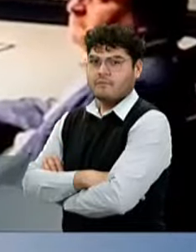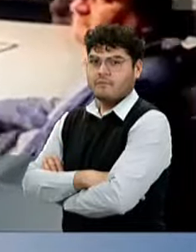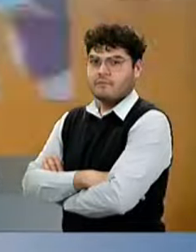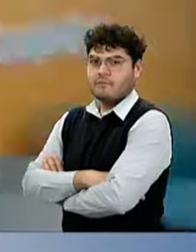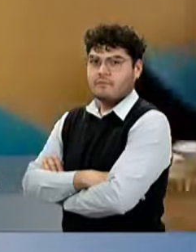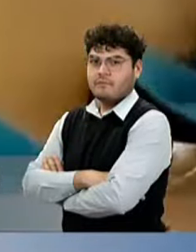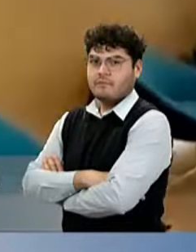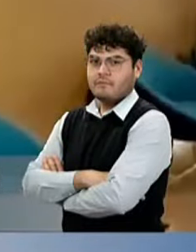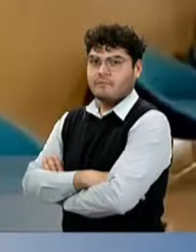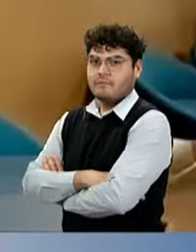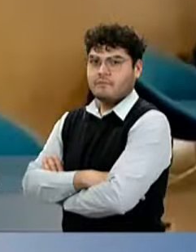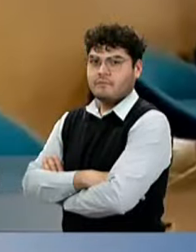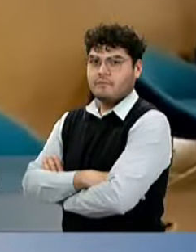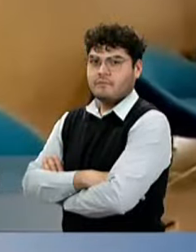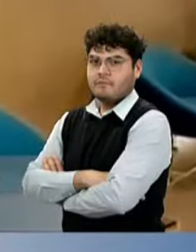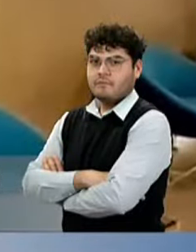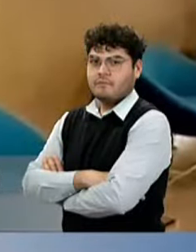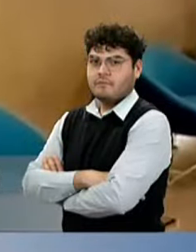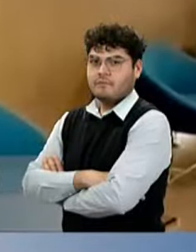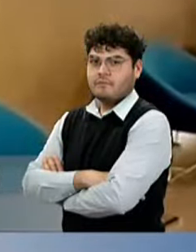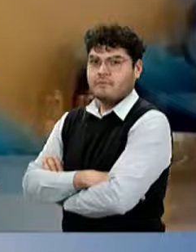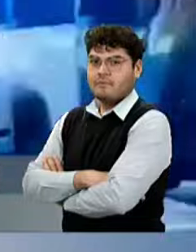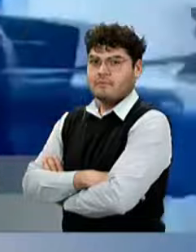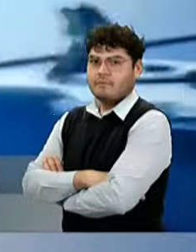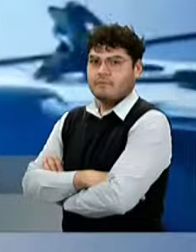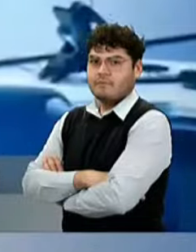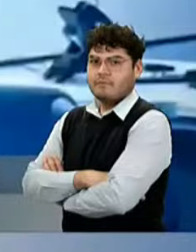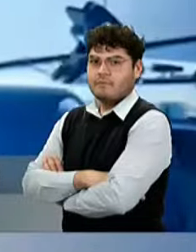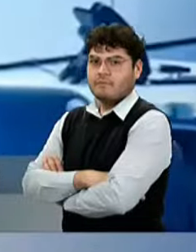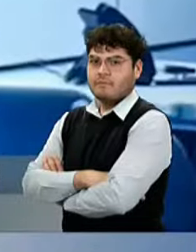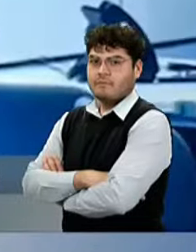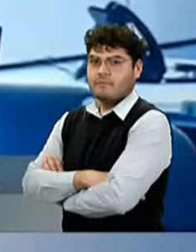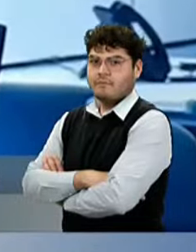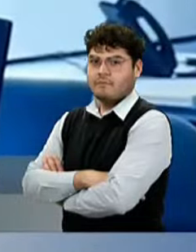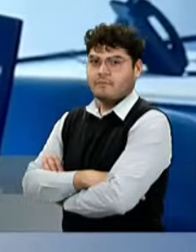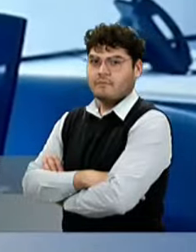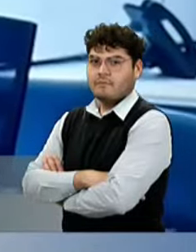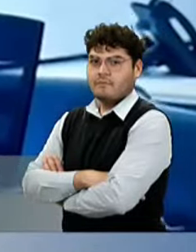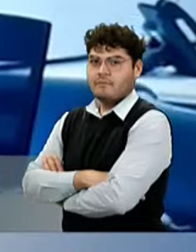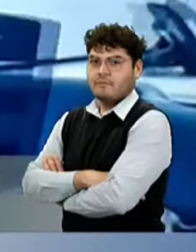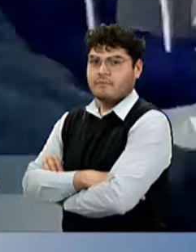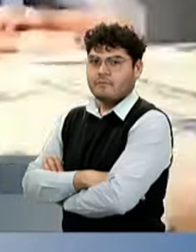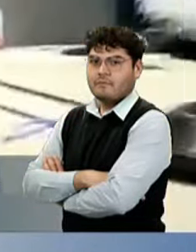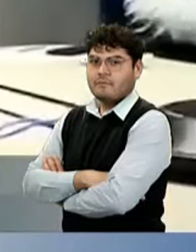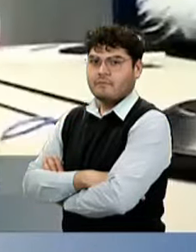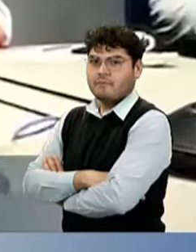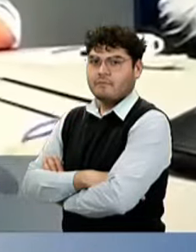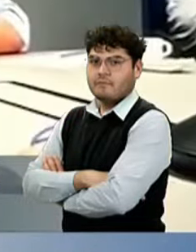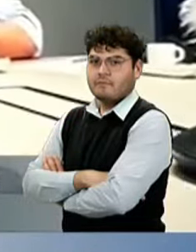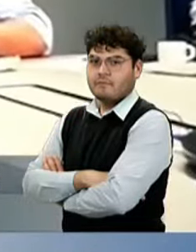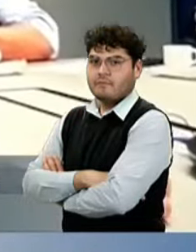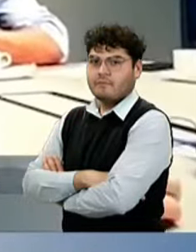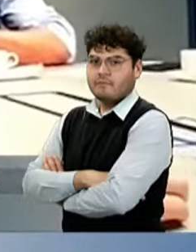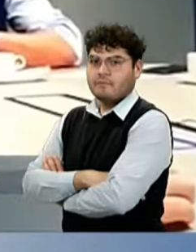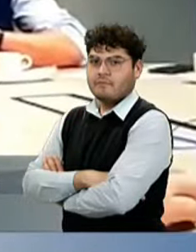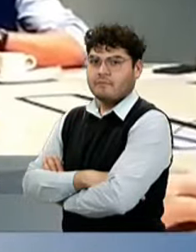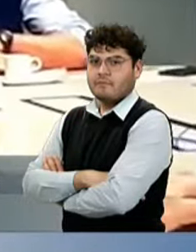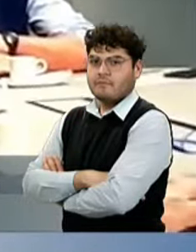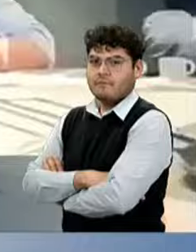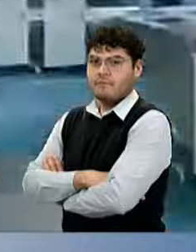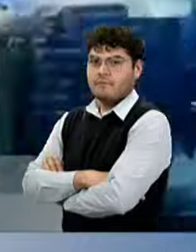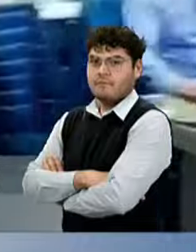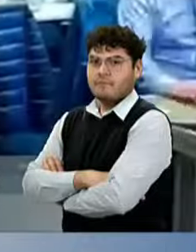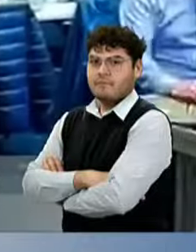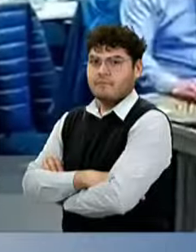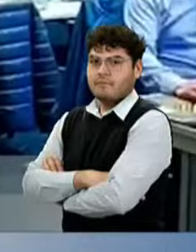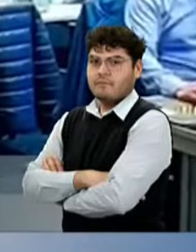que son investigadas en calidad de imputados. Esto acusa entonces que se le dejó de tratar de como un citado en calidad